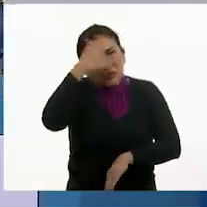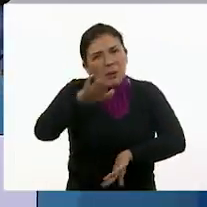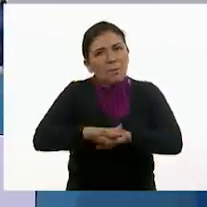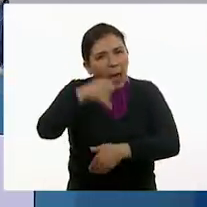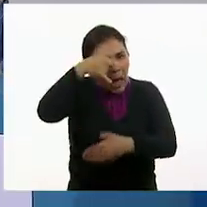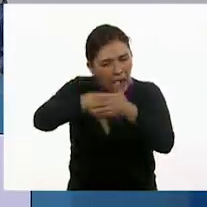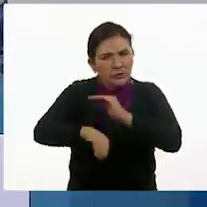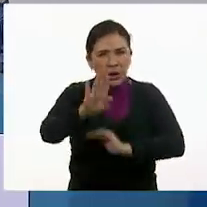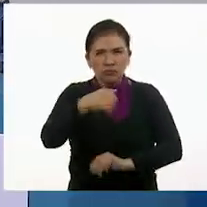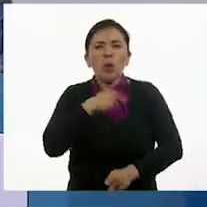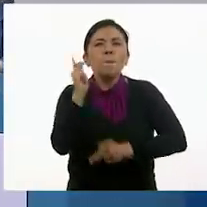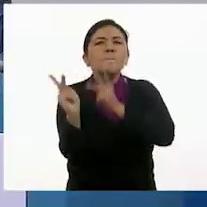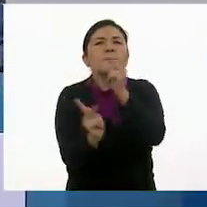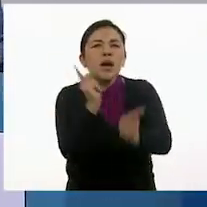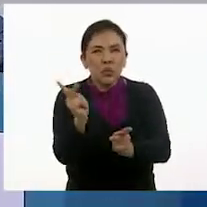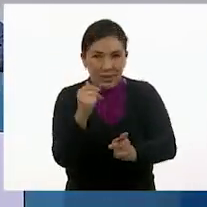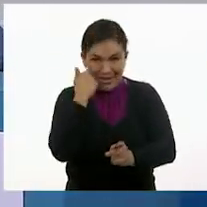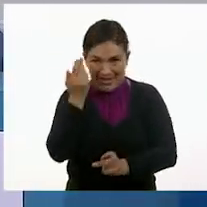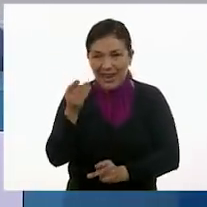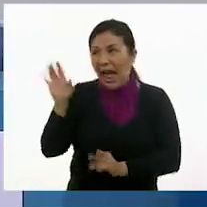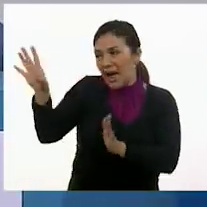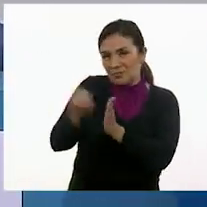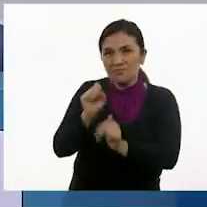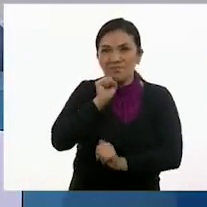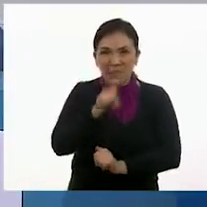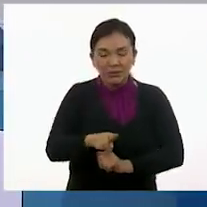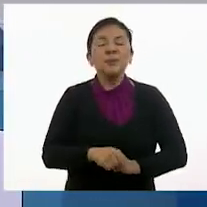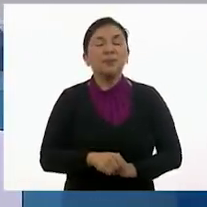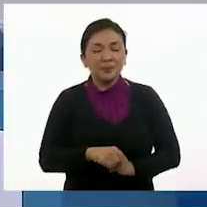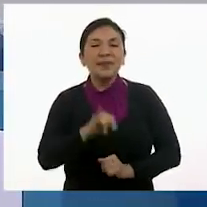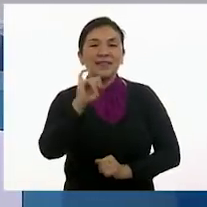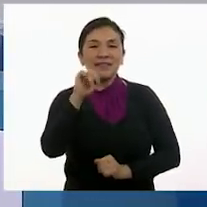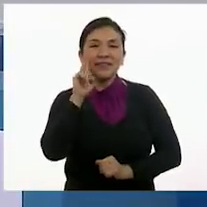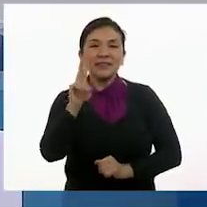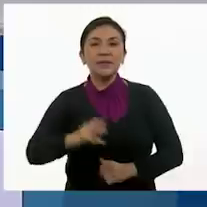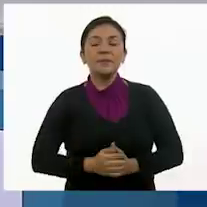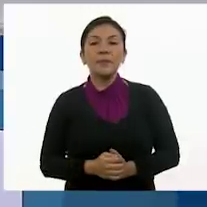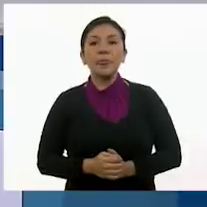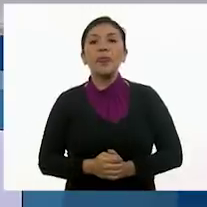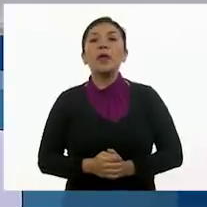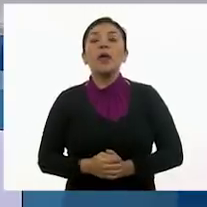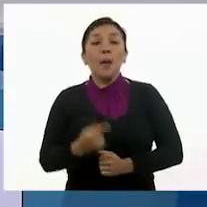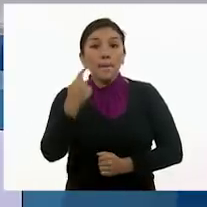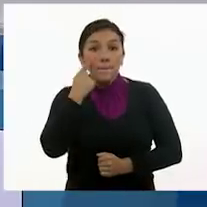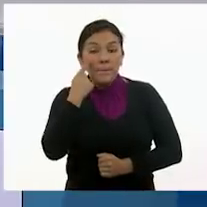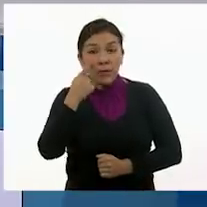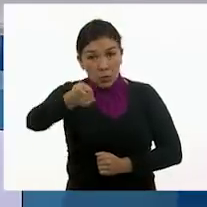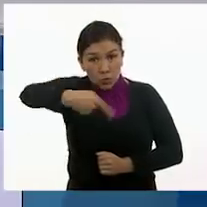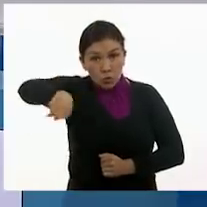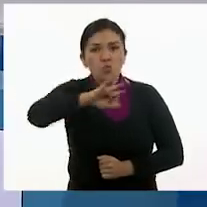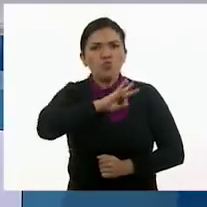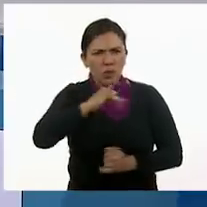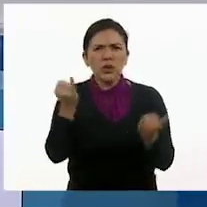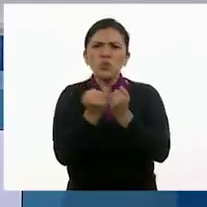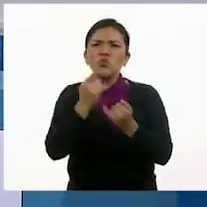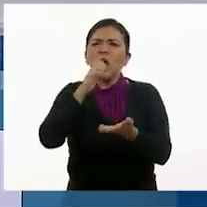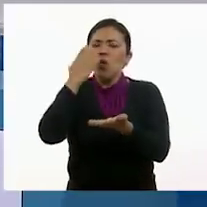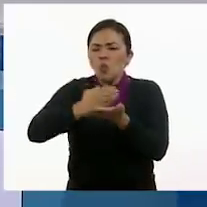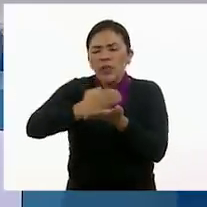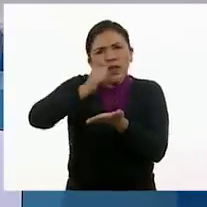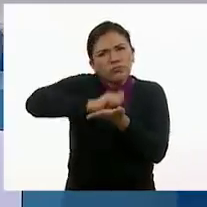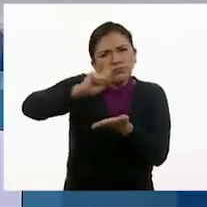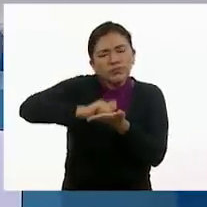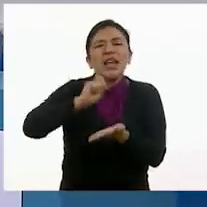más de este video, les voy a hacer unas preguntas. ¿Qué les perfecto, parece? Perfecto, sí. Ok, pues entonces también ustedes pueden anotar ahí en sus casitas